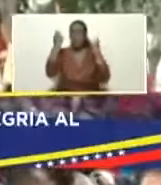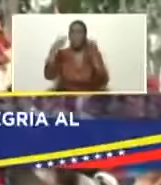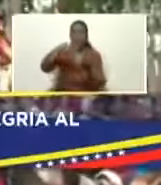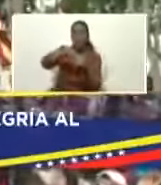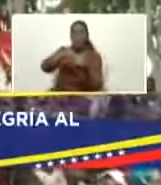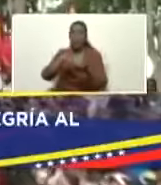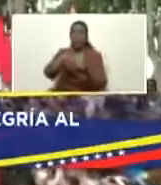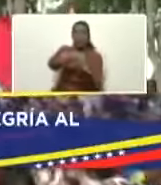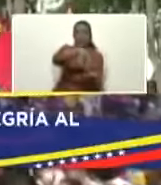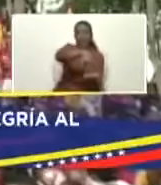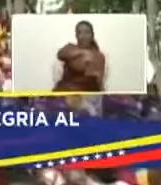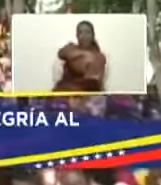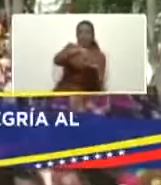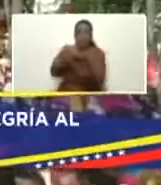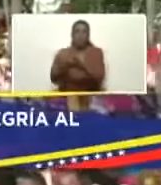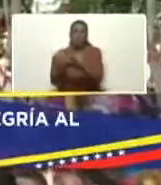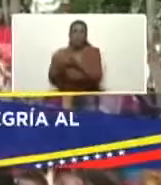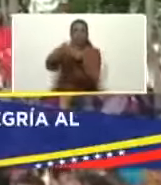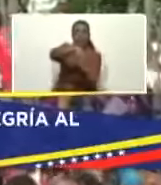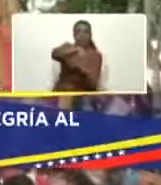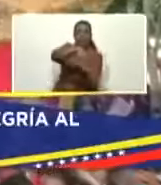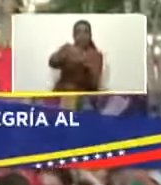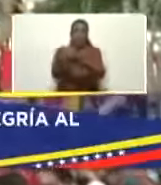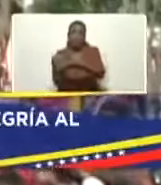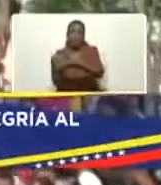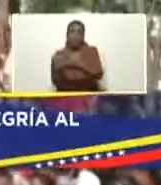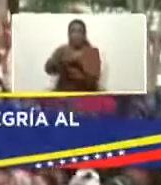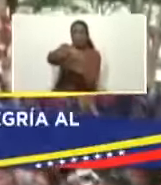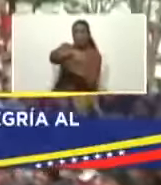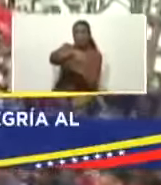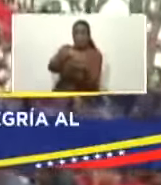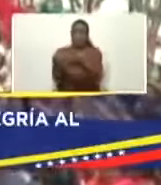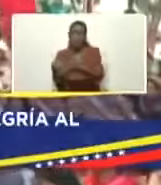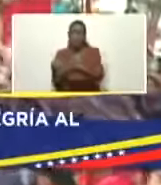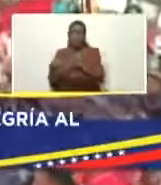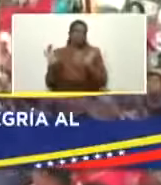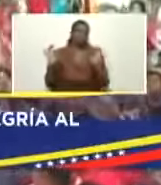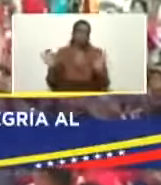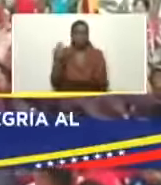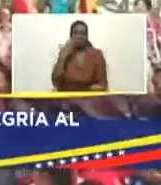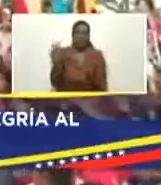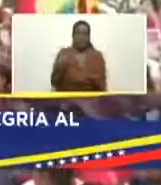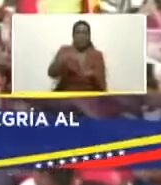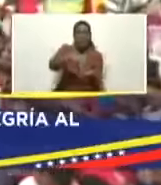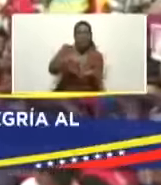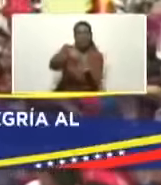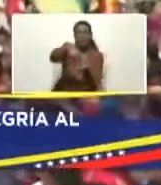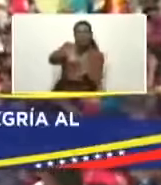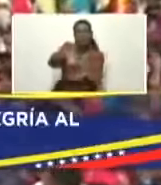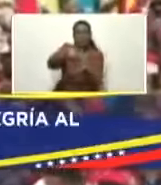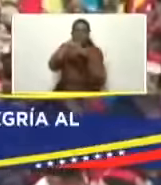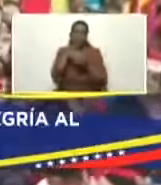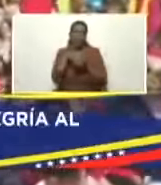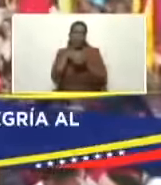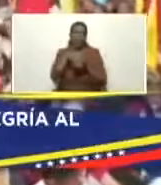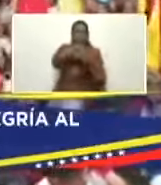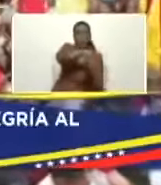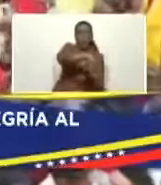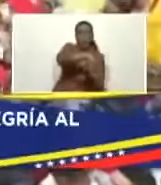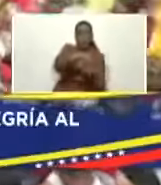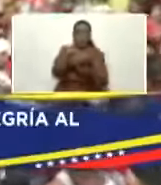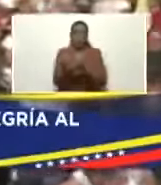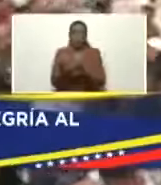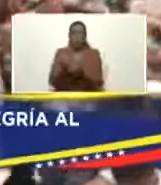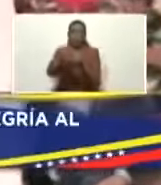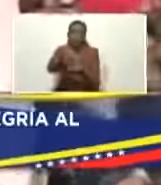Dale para aquí, dale para allá, dale para aquí, dale para allá. Un paso al frente, un paso para allá. Un